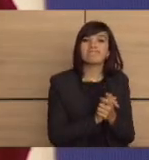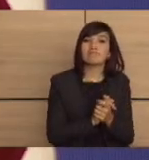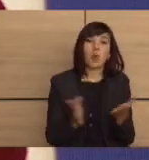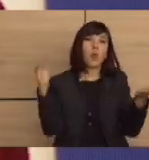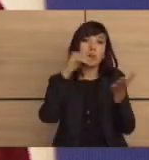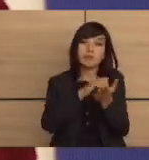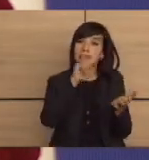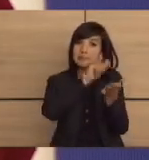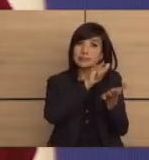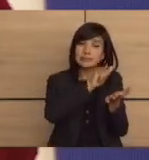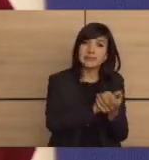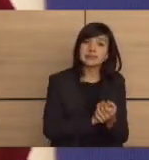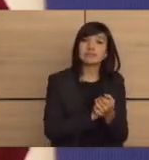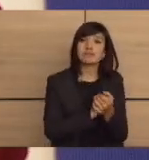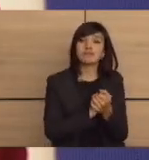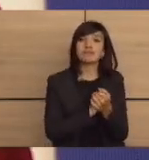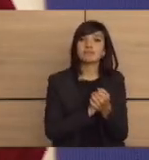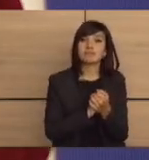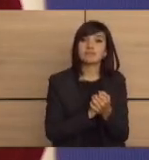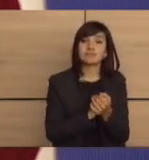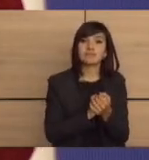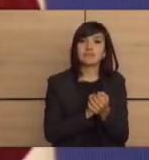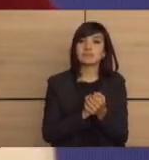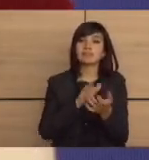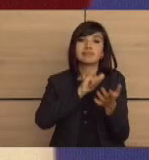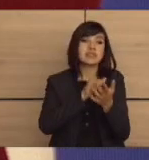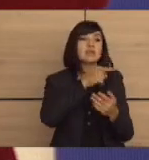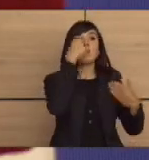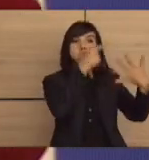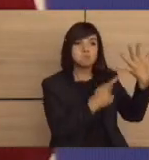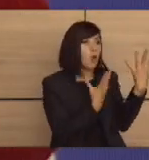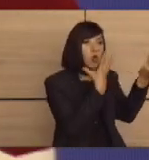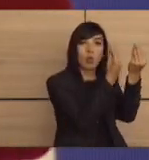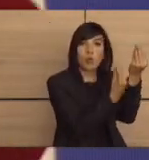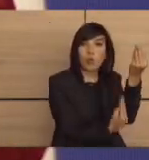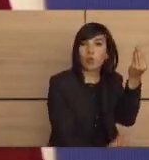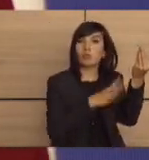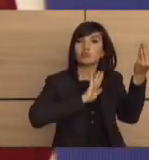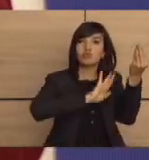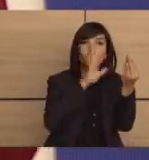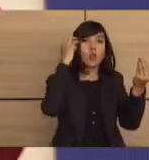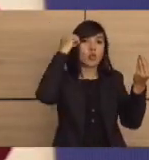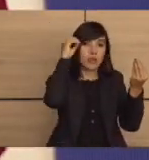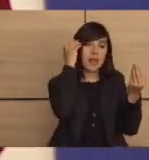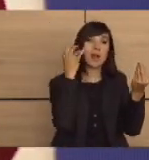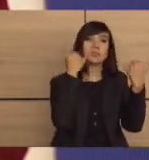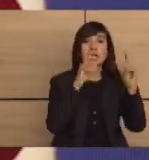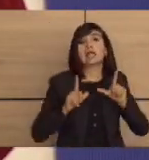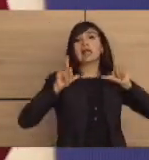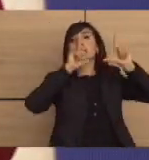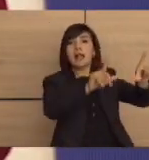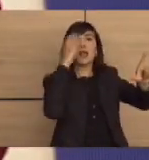repetición ritual en la que basamos la identidad. No podemos graduarnos de traumatizados, tenemos